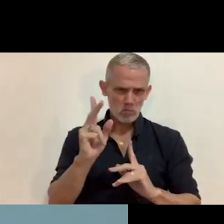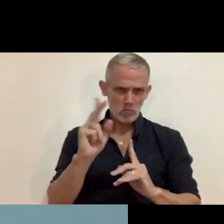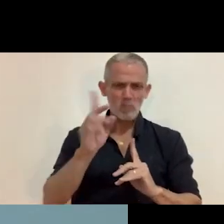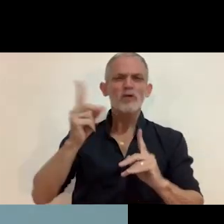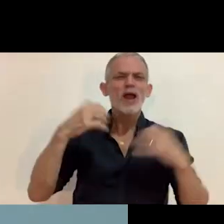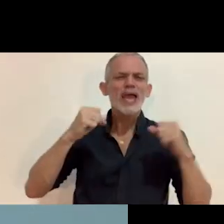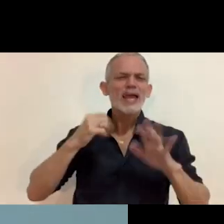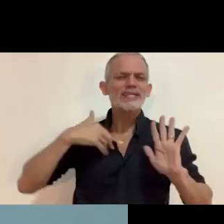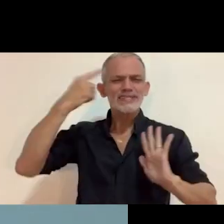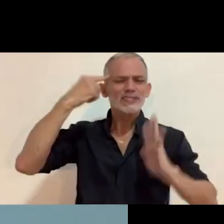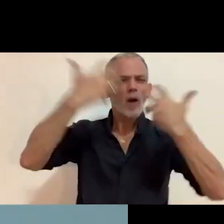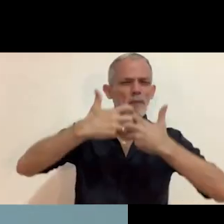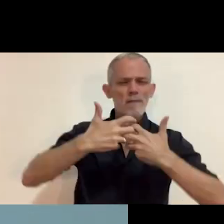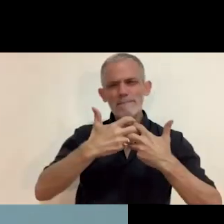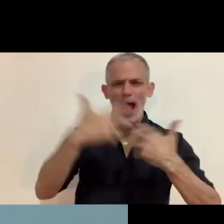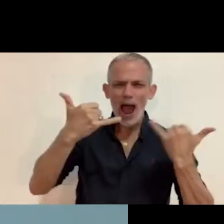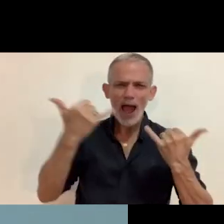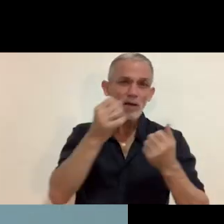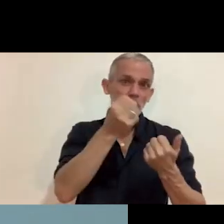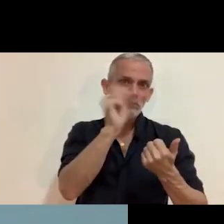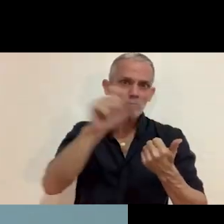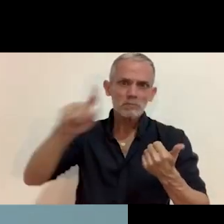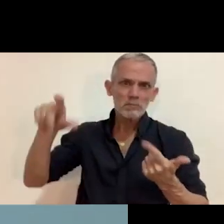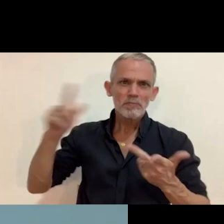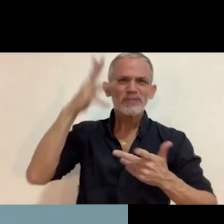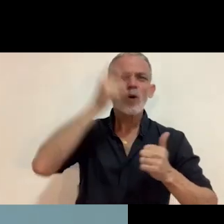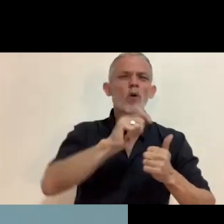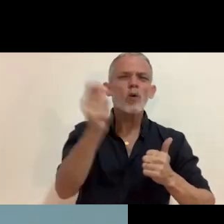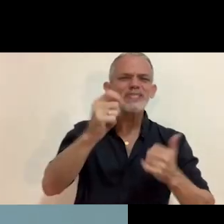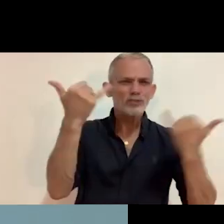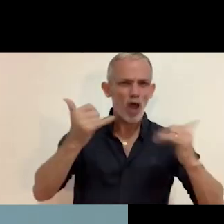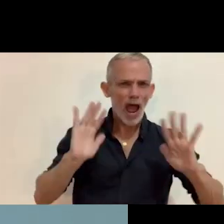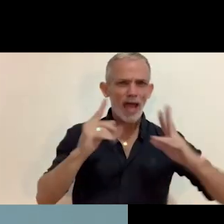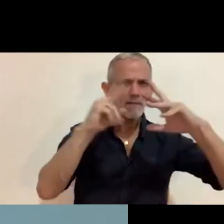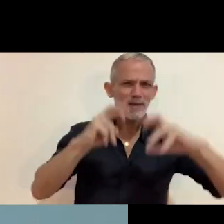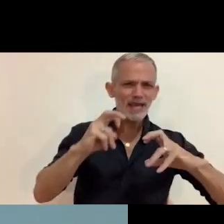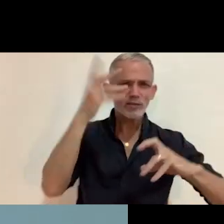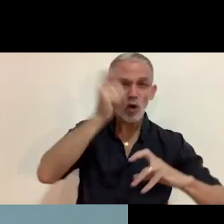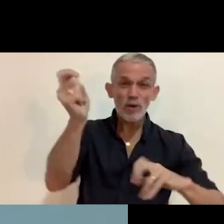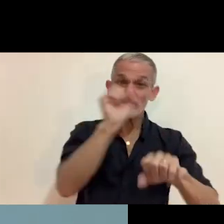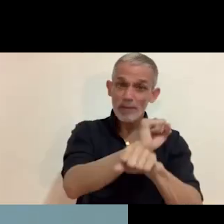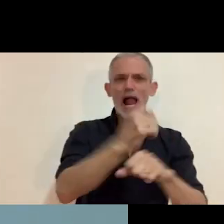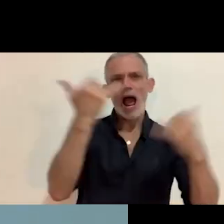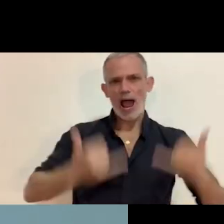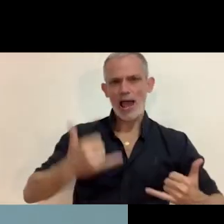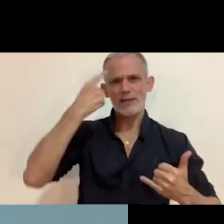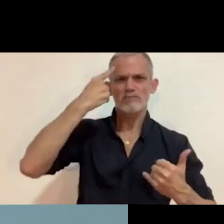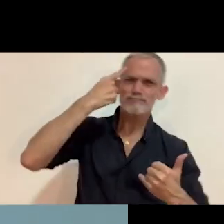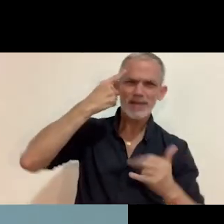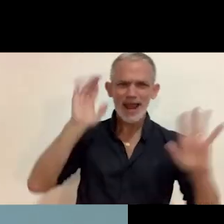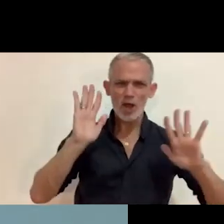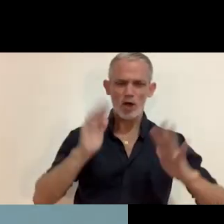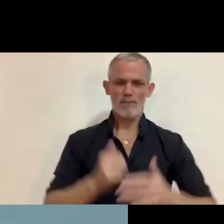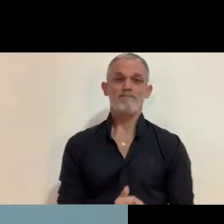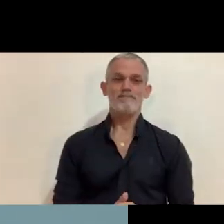ejercicio intelectual que existe en cualquier juicio de carácter penal. ¿Sí? Vamos